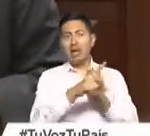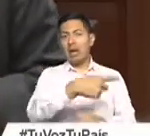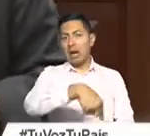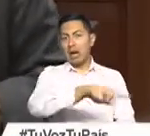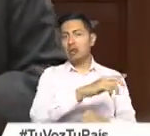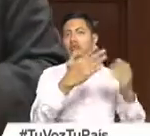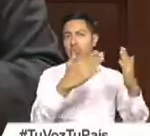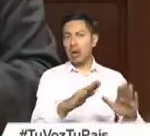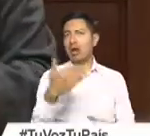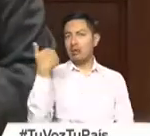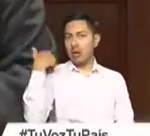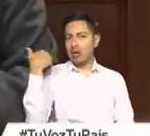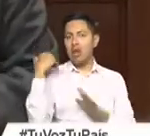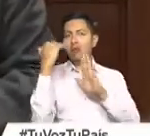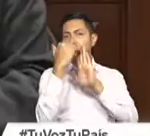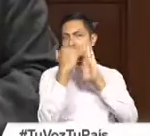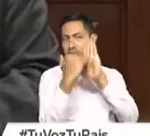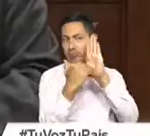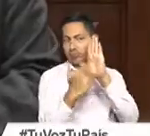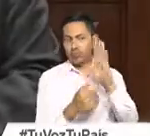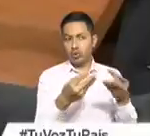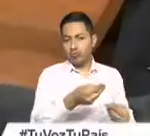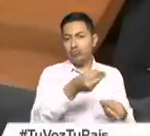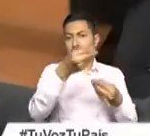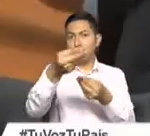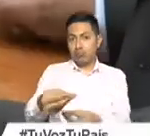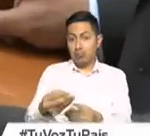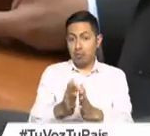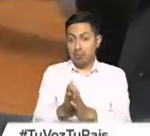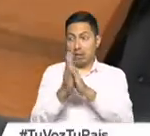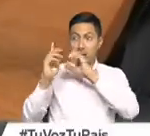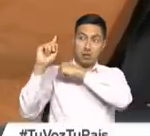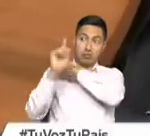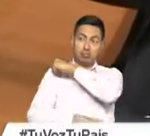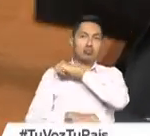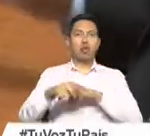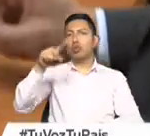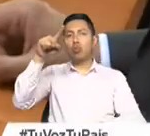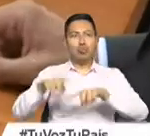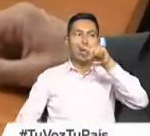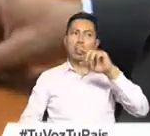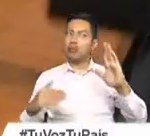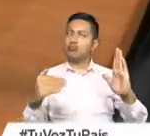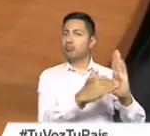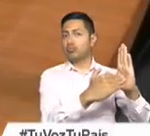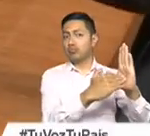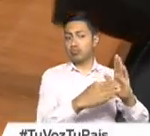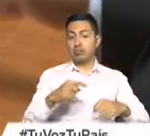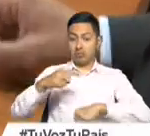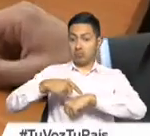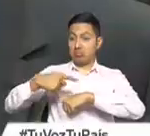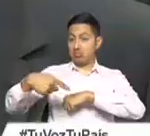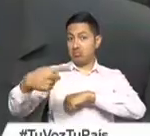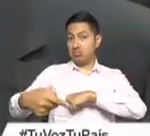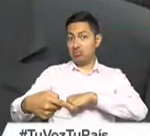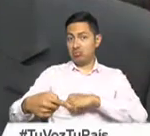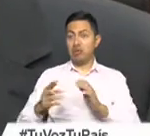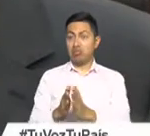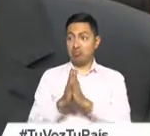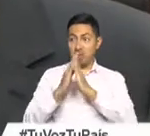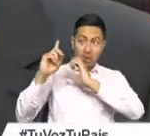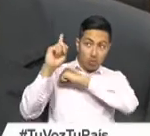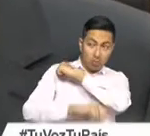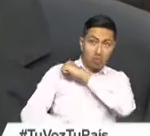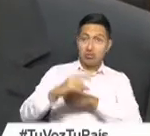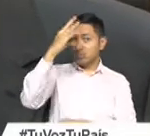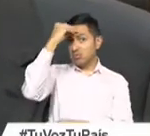los elementos necesarios para inadmitir el pedido, por lo que espera que en las próximas horas este sea negado. De tal manera